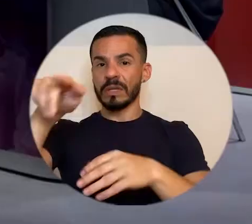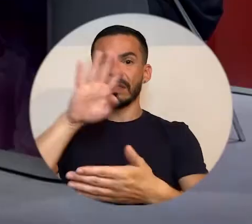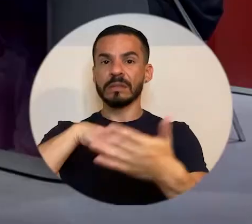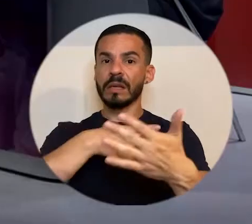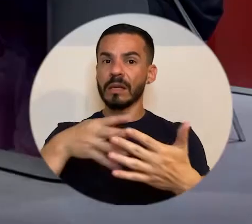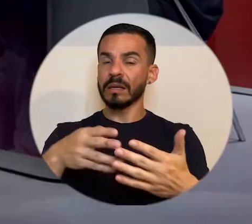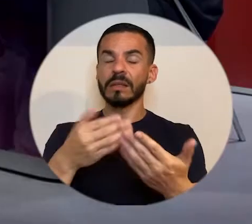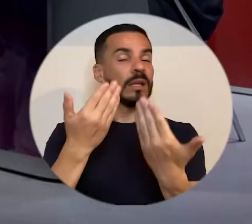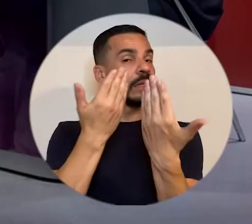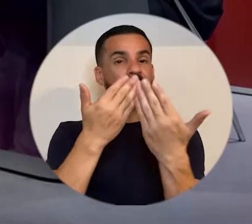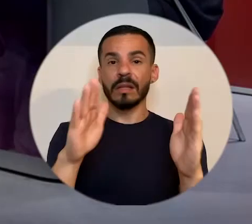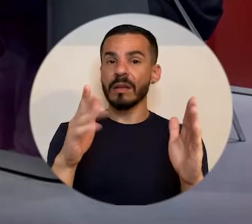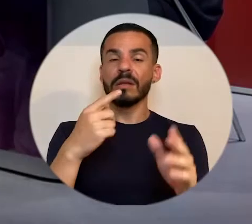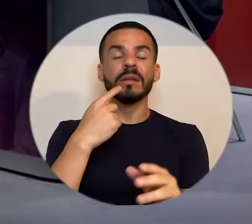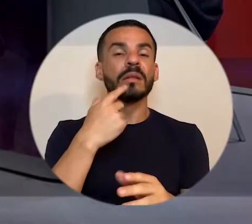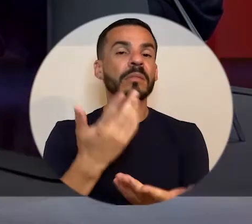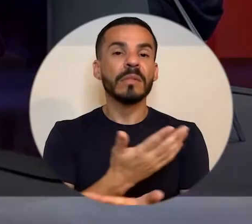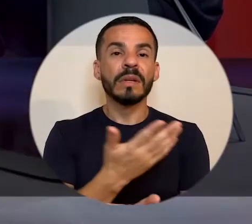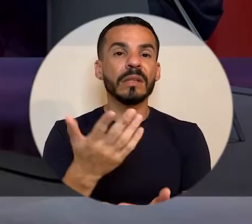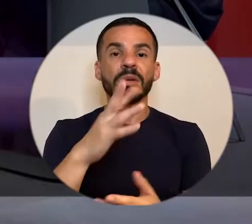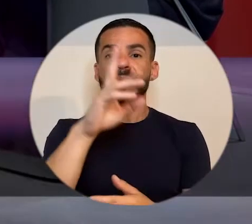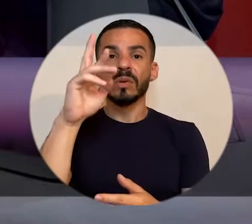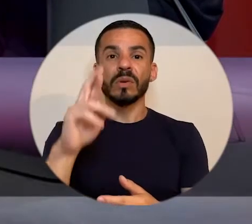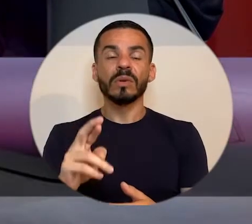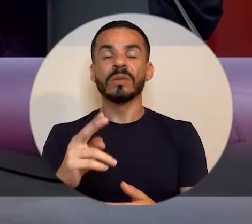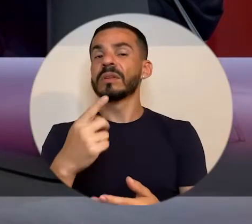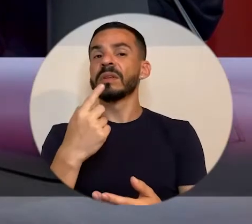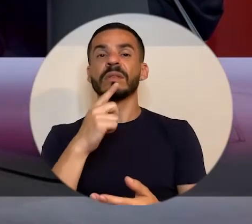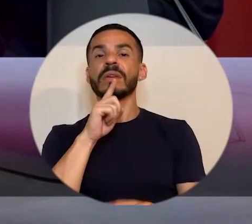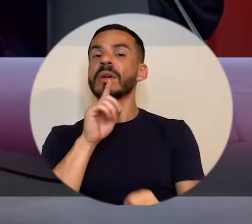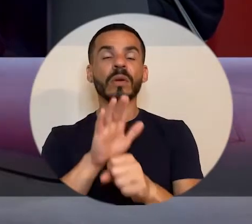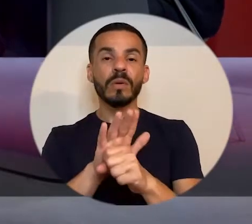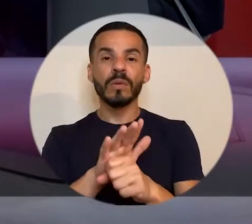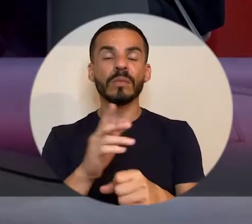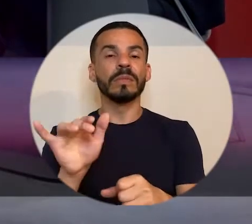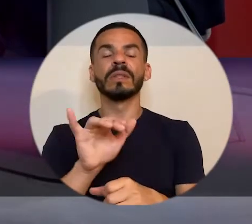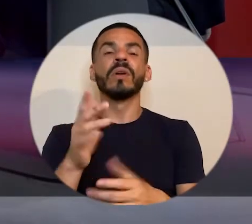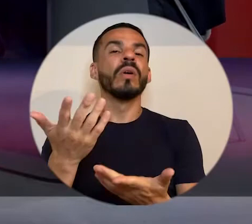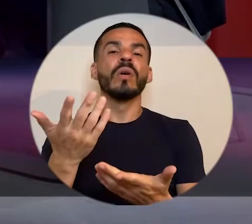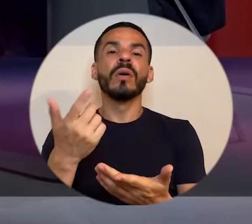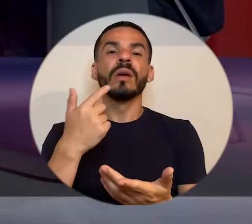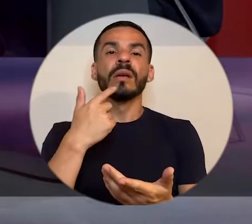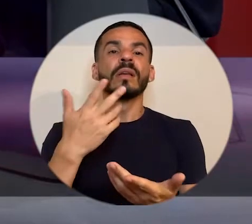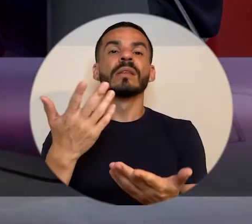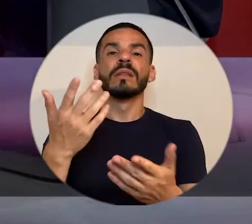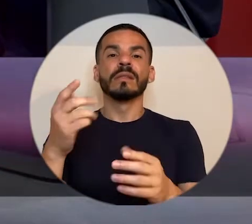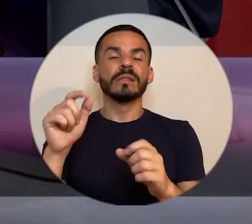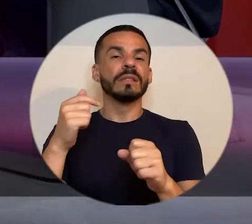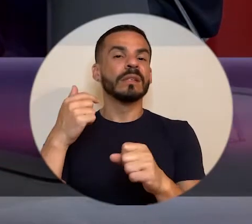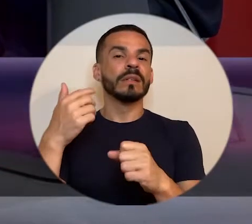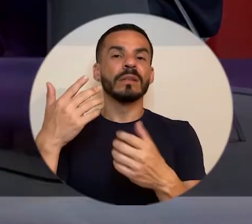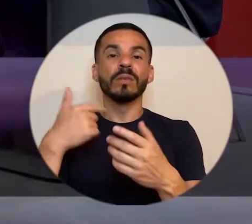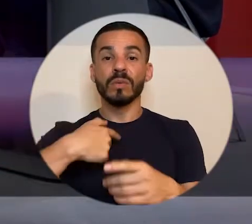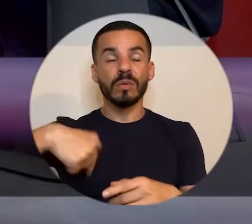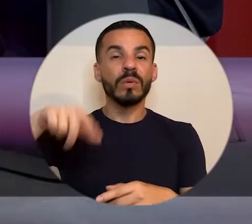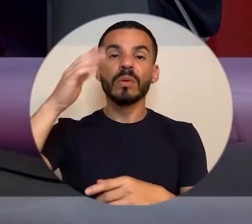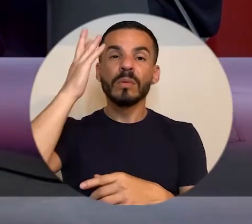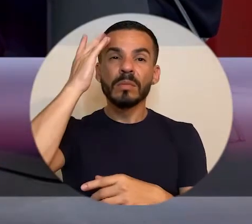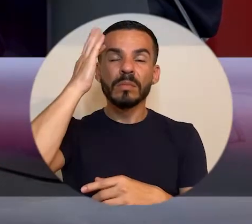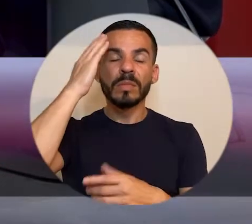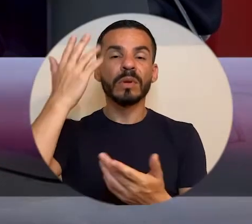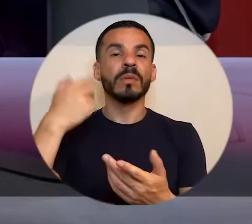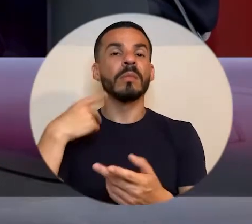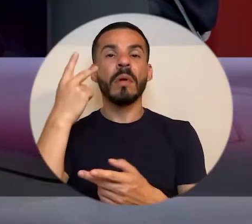agenda. No tan abierta para decir Costa Rica está incumpliendo, sino lo van a decir en aforismos. Nos